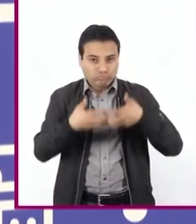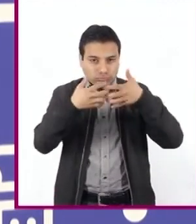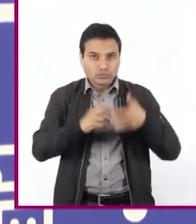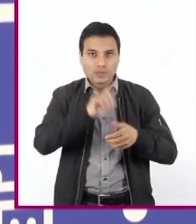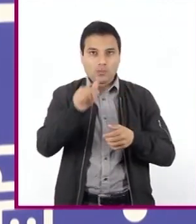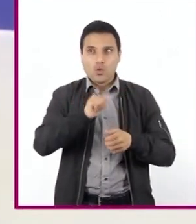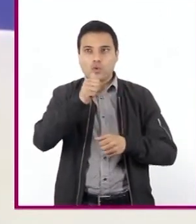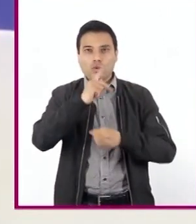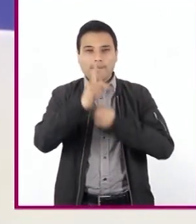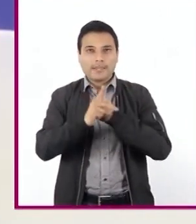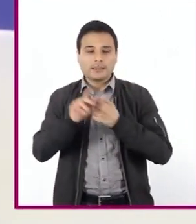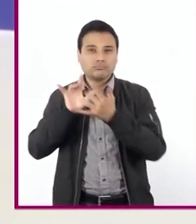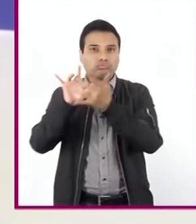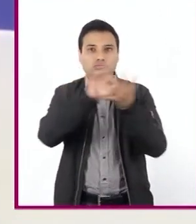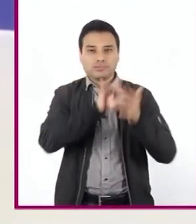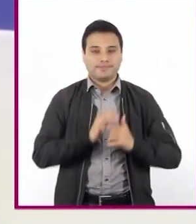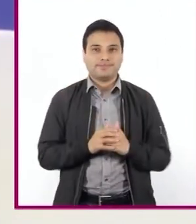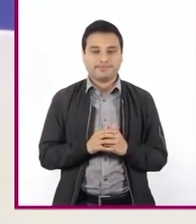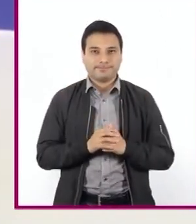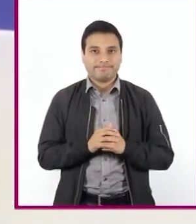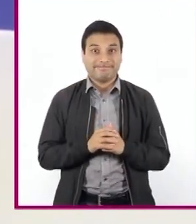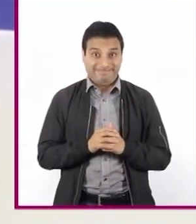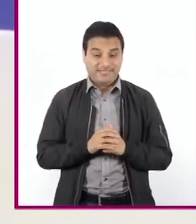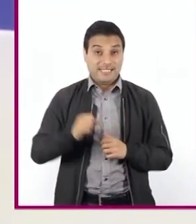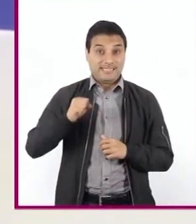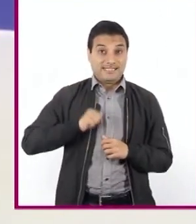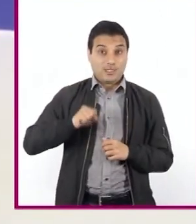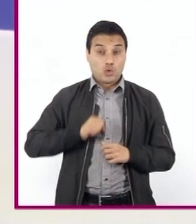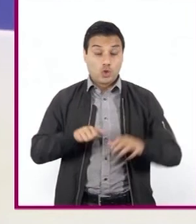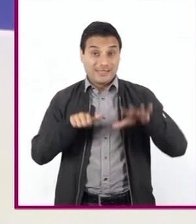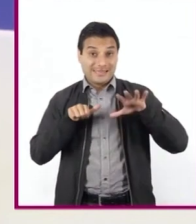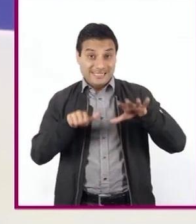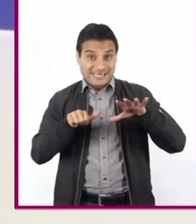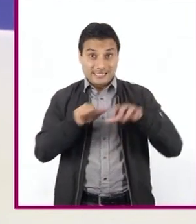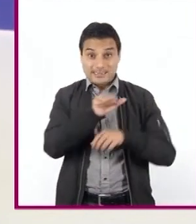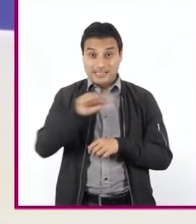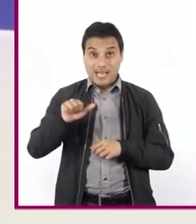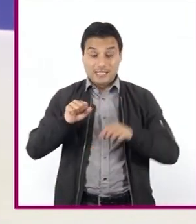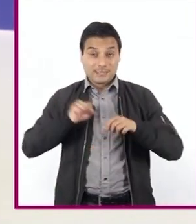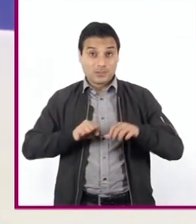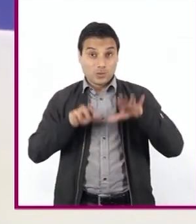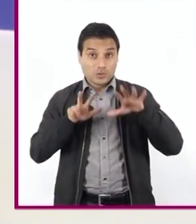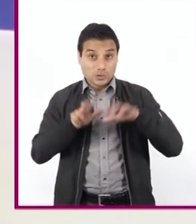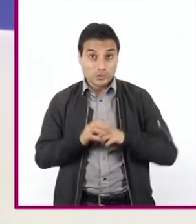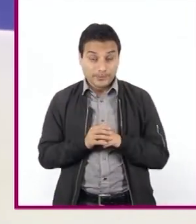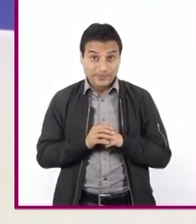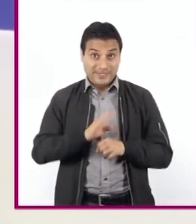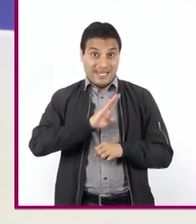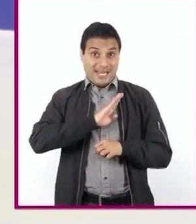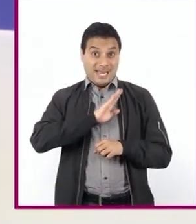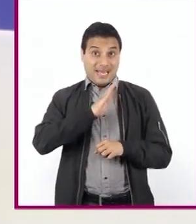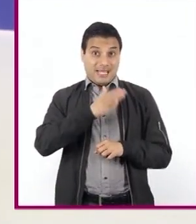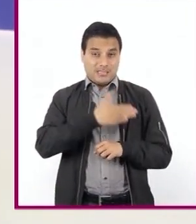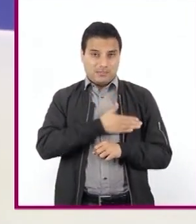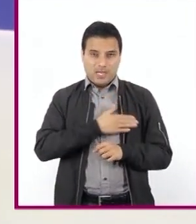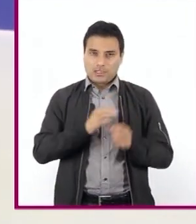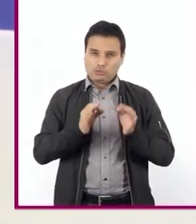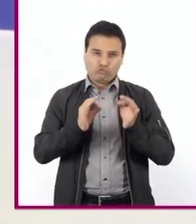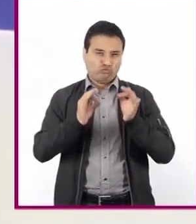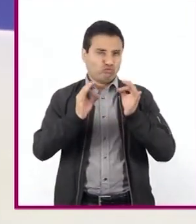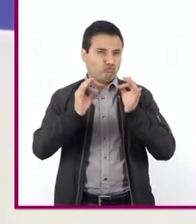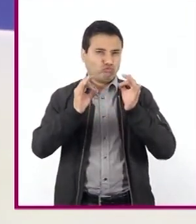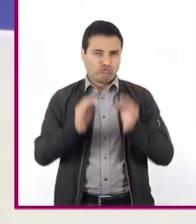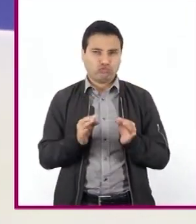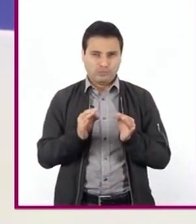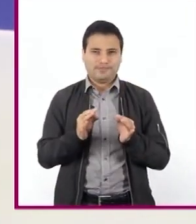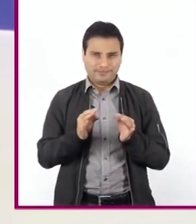global. Durante los siglos XVI al XVIII, España fue un imperio que se sirvió de la riqueza de